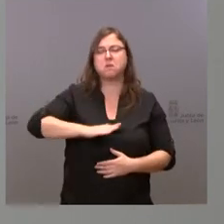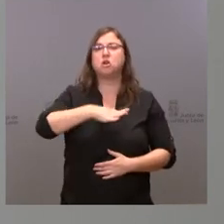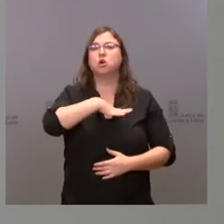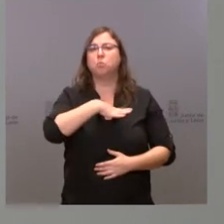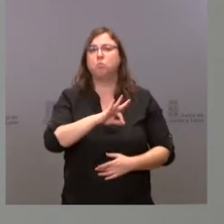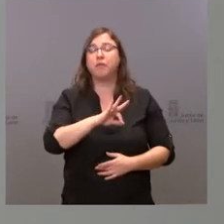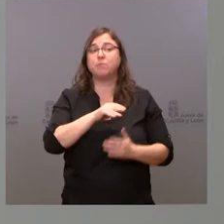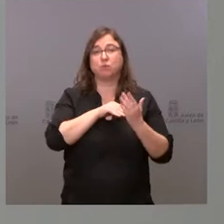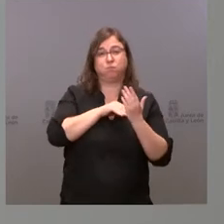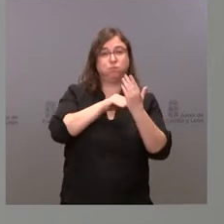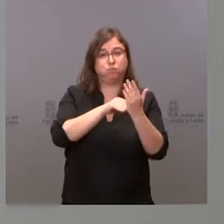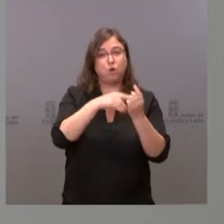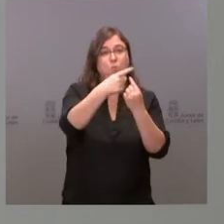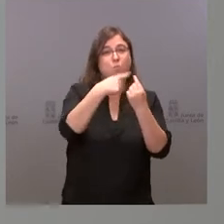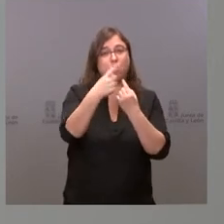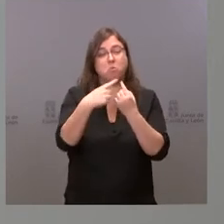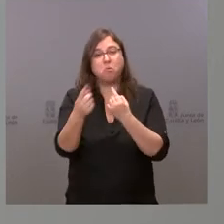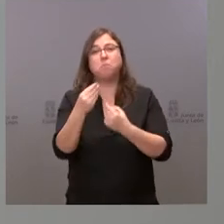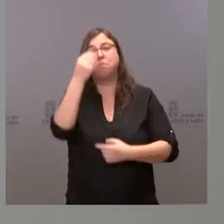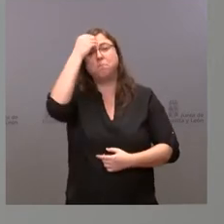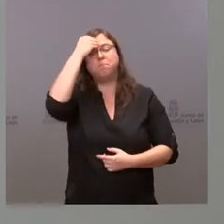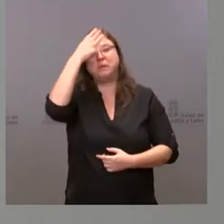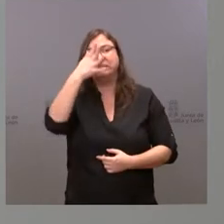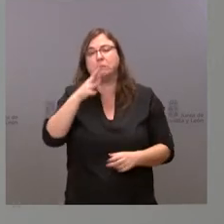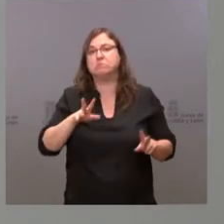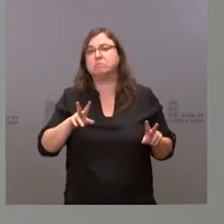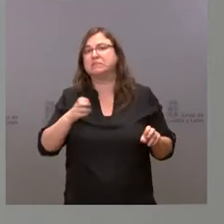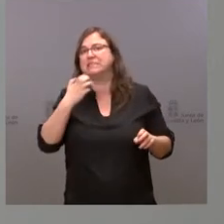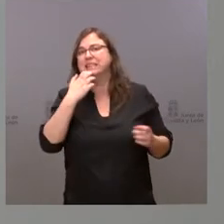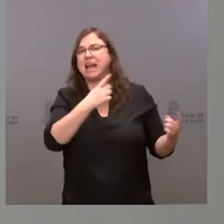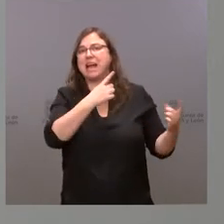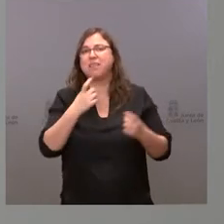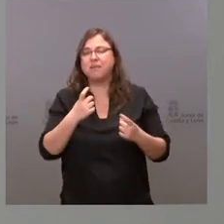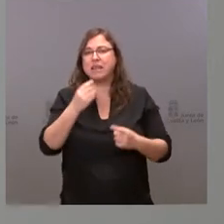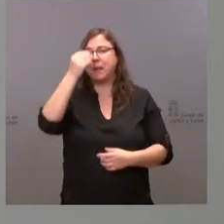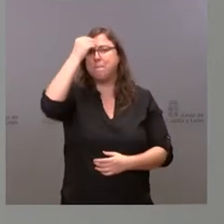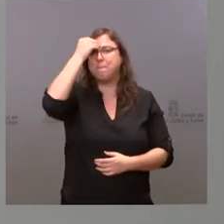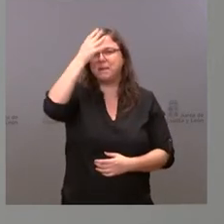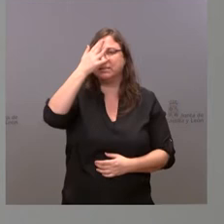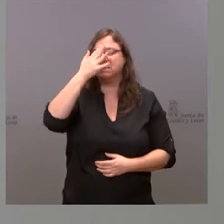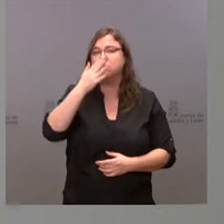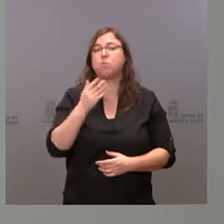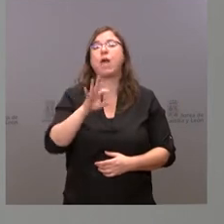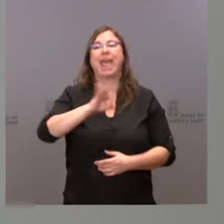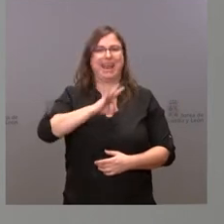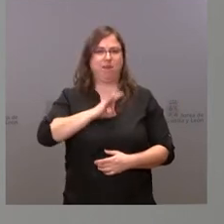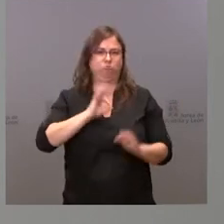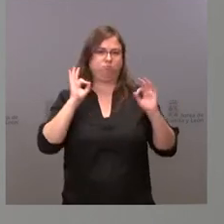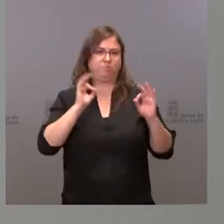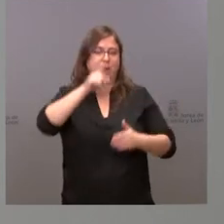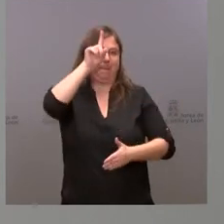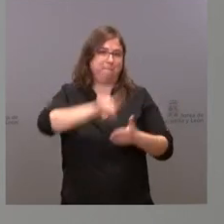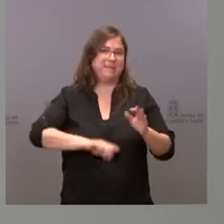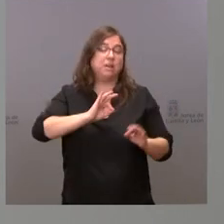unidades no van a estar en principio en principio si fuera necesario más estaría más pero en principio durante el mes de enero y